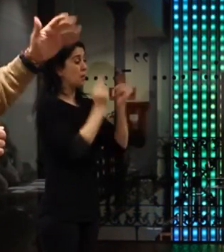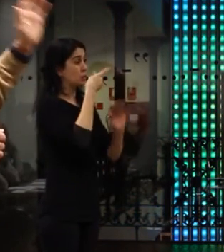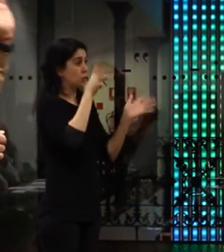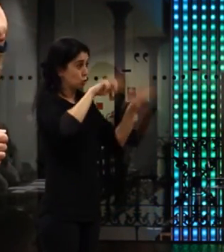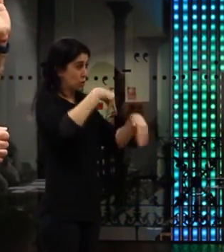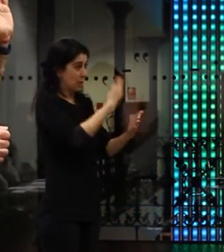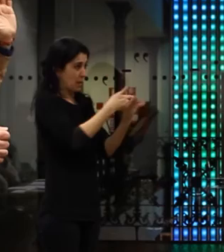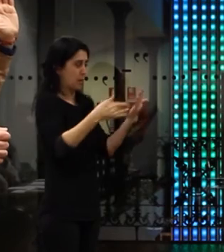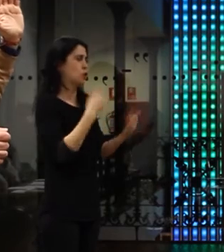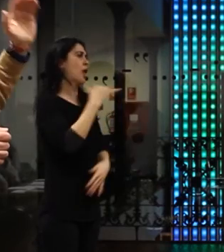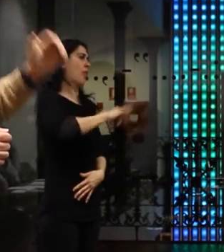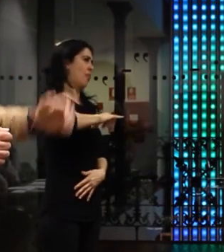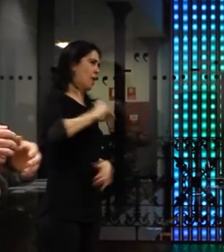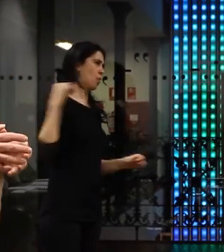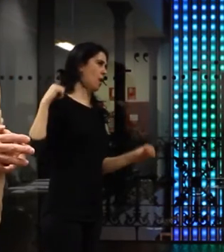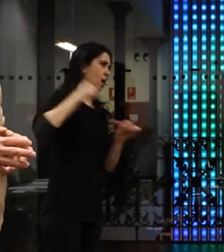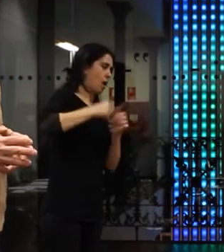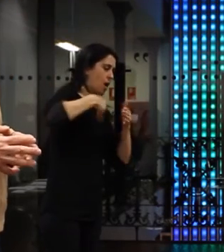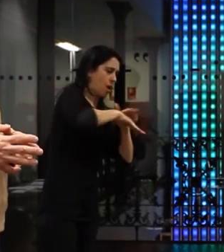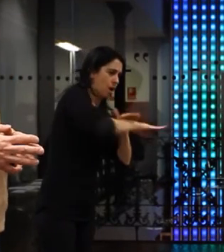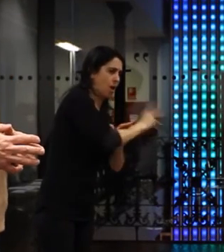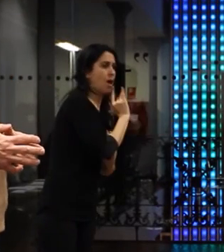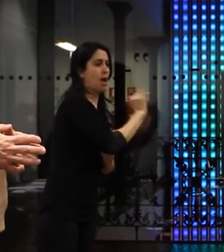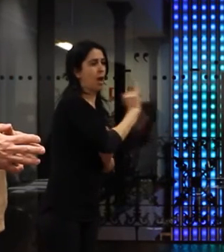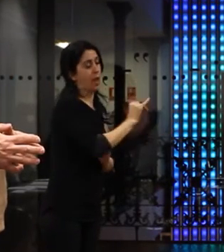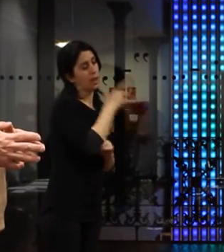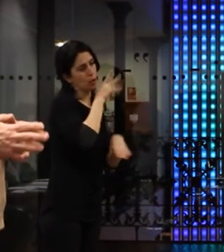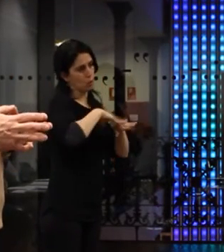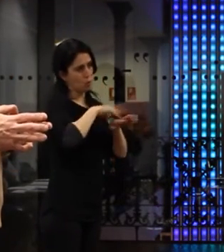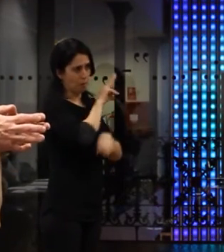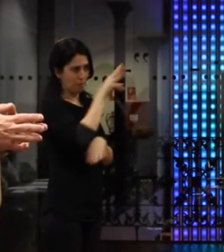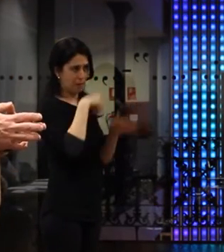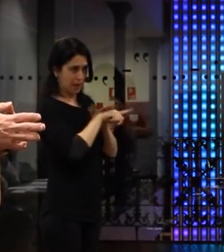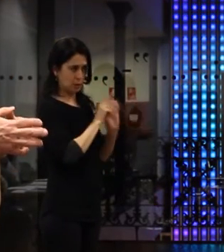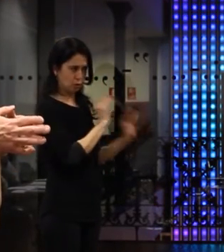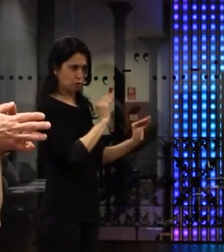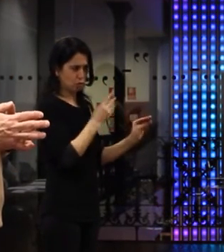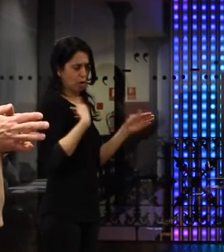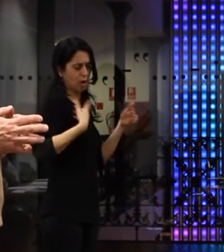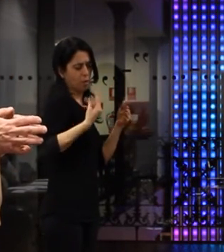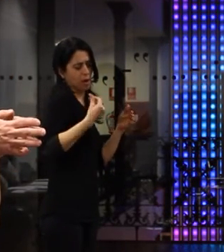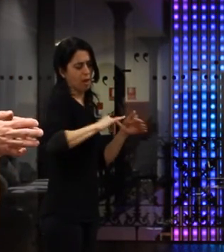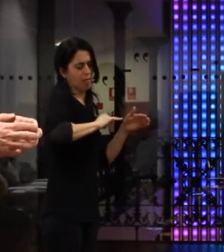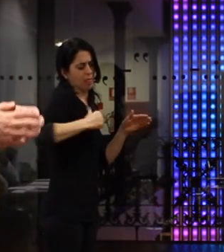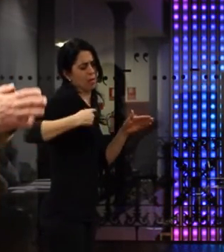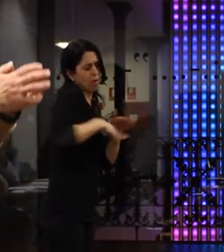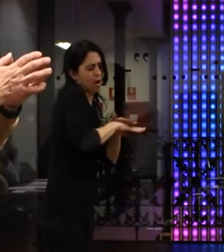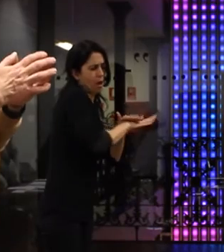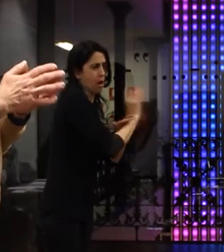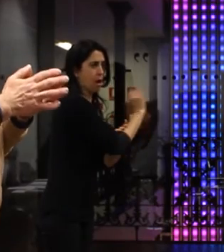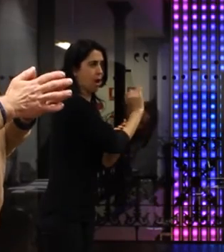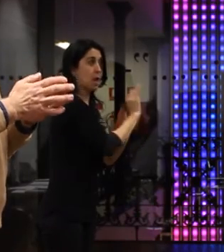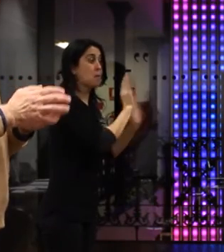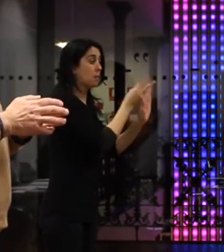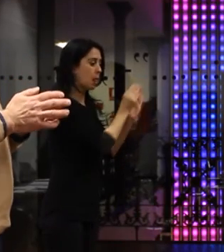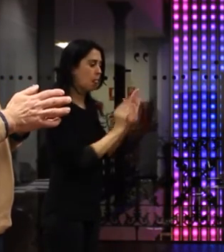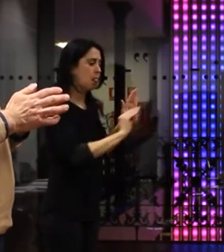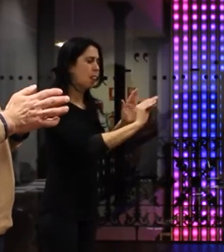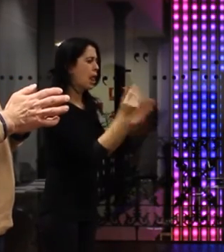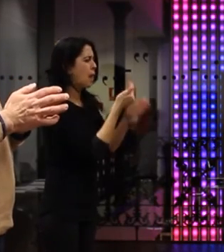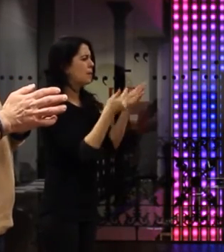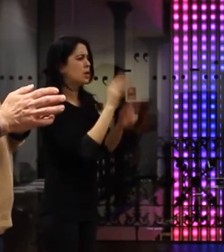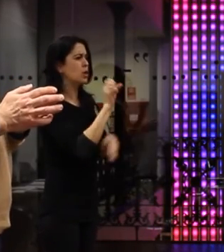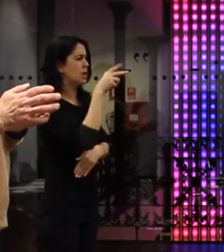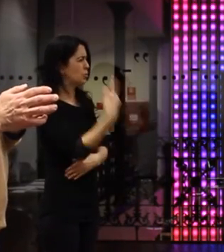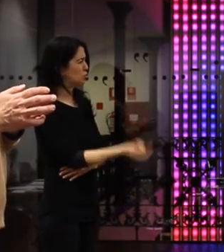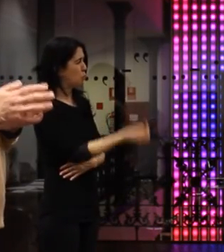a pesar de la deuda acumulada gracias a la gestión del PP, pero serán unos pocos millones de euros y servirán para